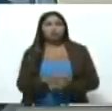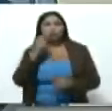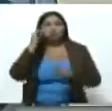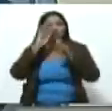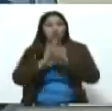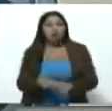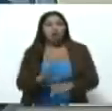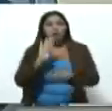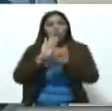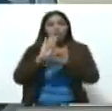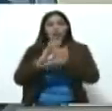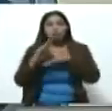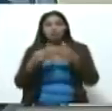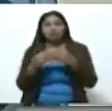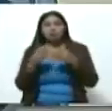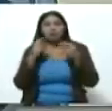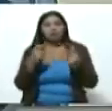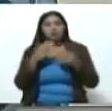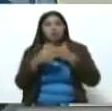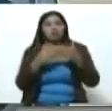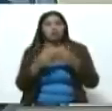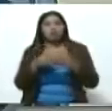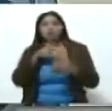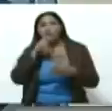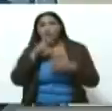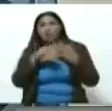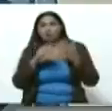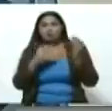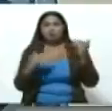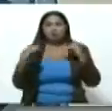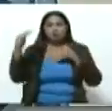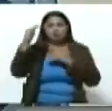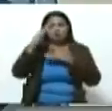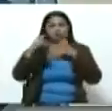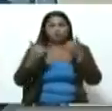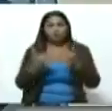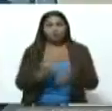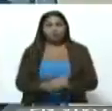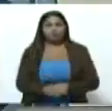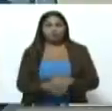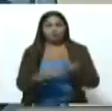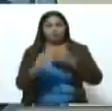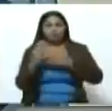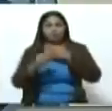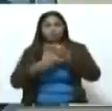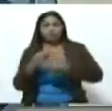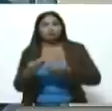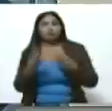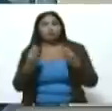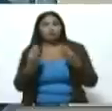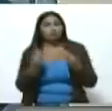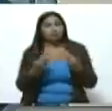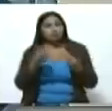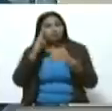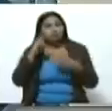y la prevención de acciones criminales de altísimo calibre, muy pero muy